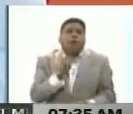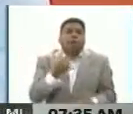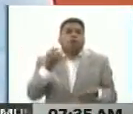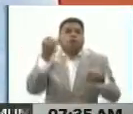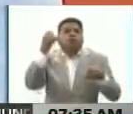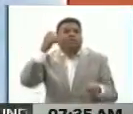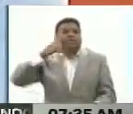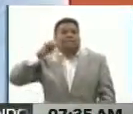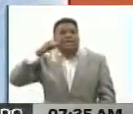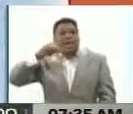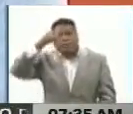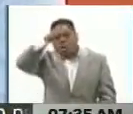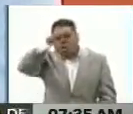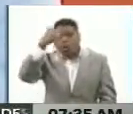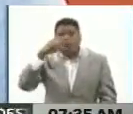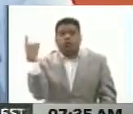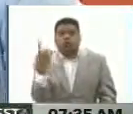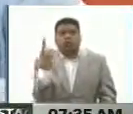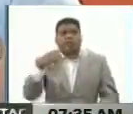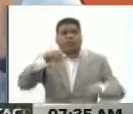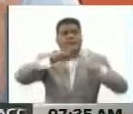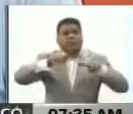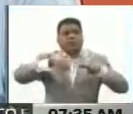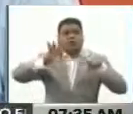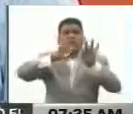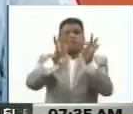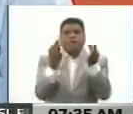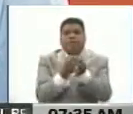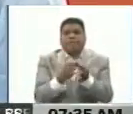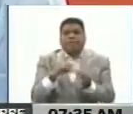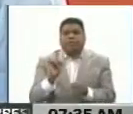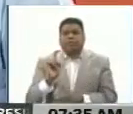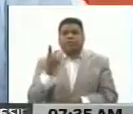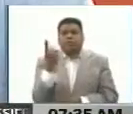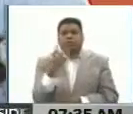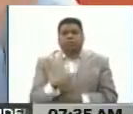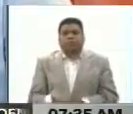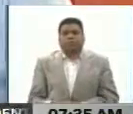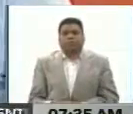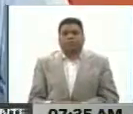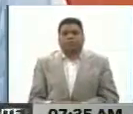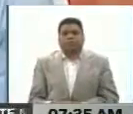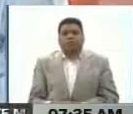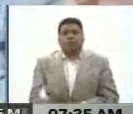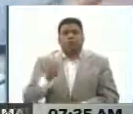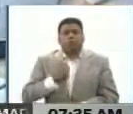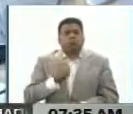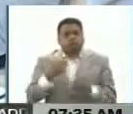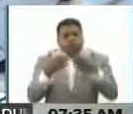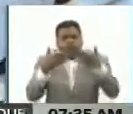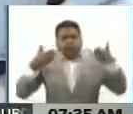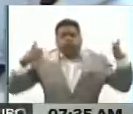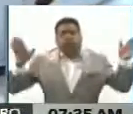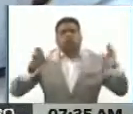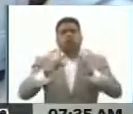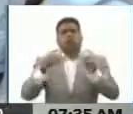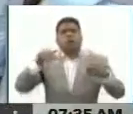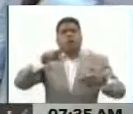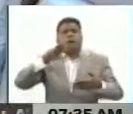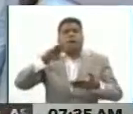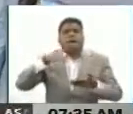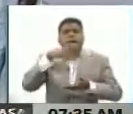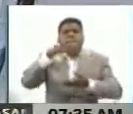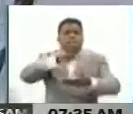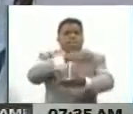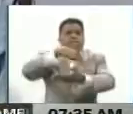cartelera que ofrezca una alternativa para los niños, para la familia, una alternativa mucho más amplia en música, en danza, en teatro,